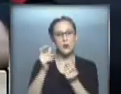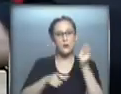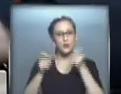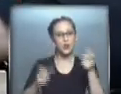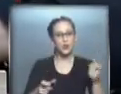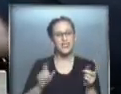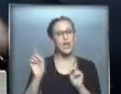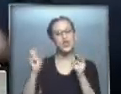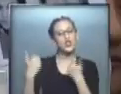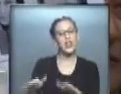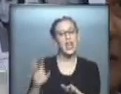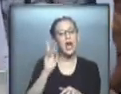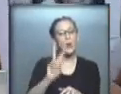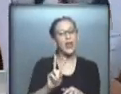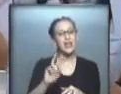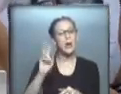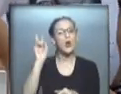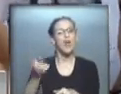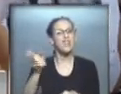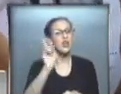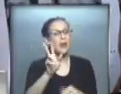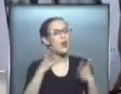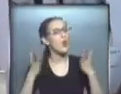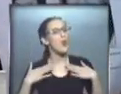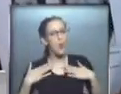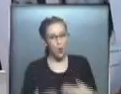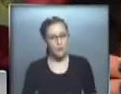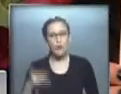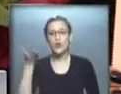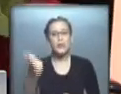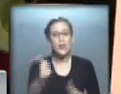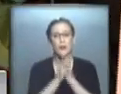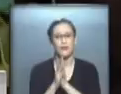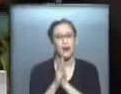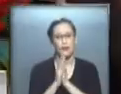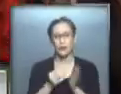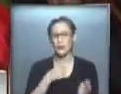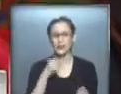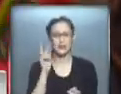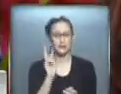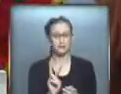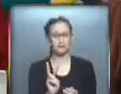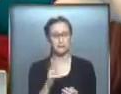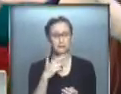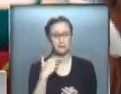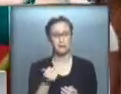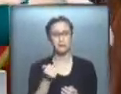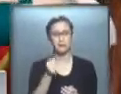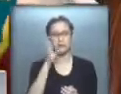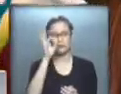permiten ver un cuerpo en la morgue pero yo pedí por favor verla que yo no la quería despedir nunca con